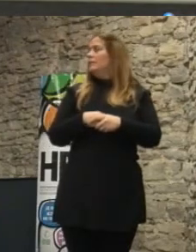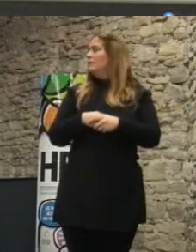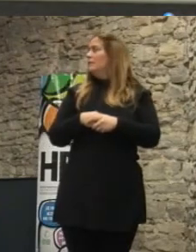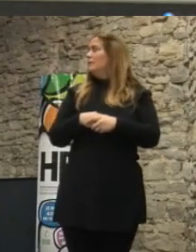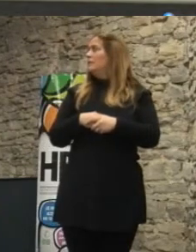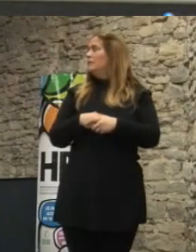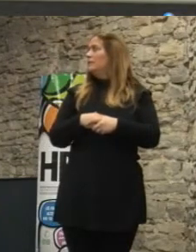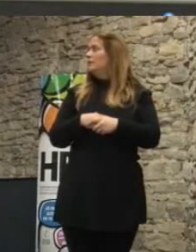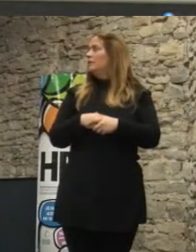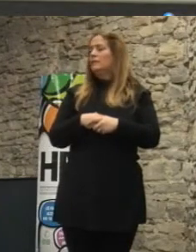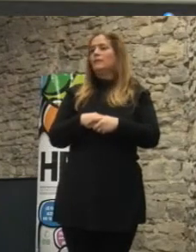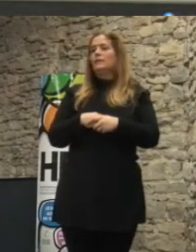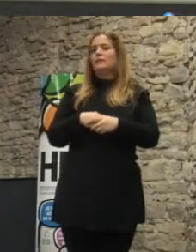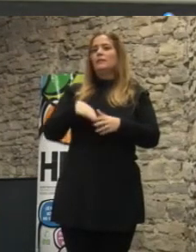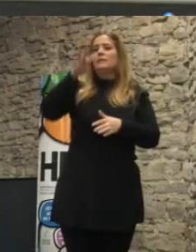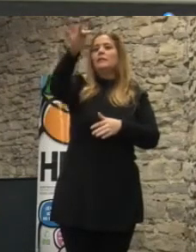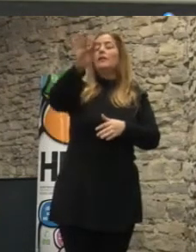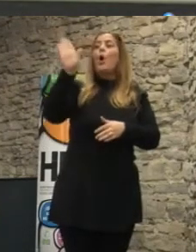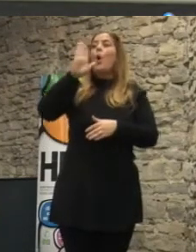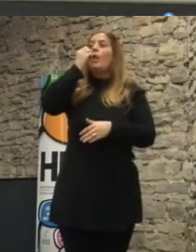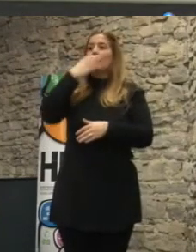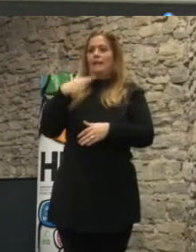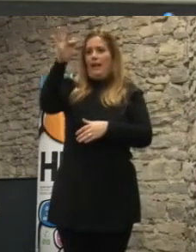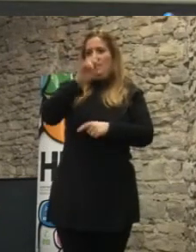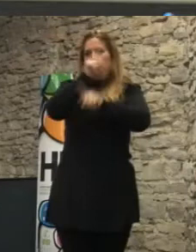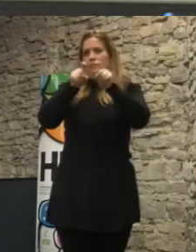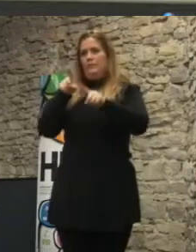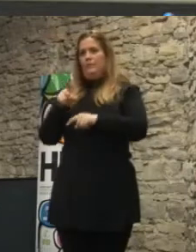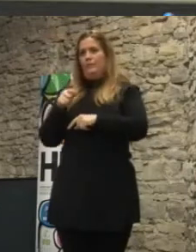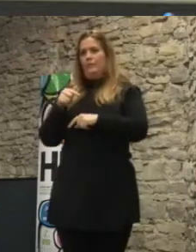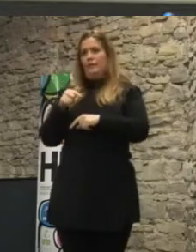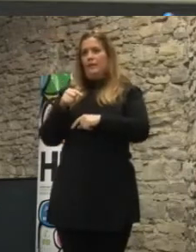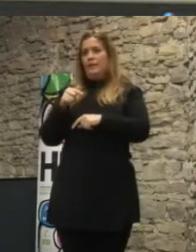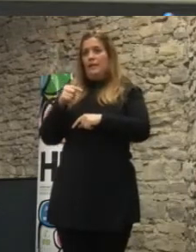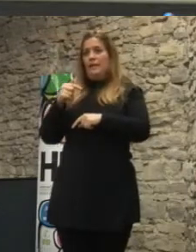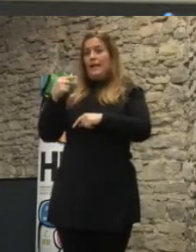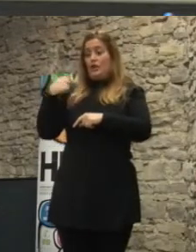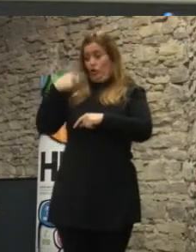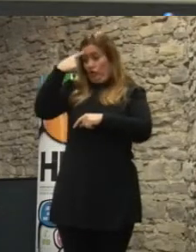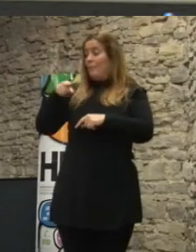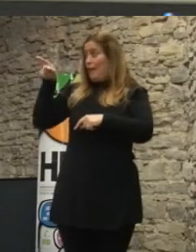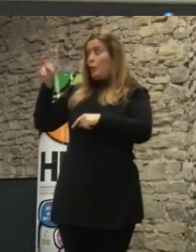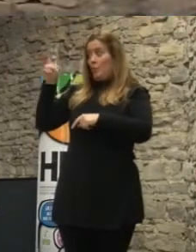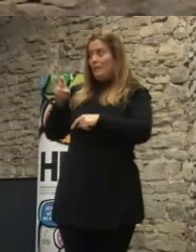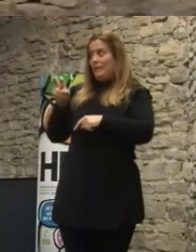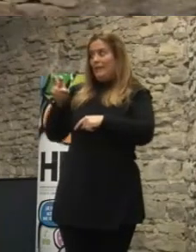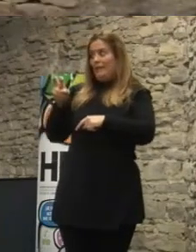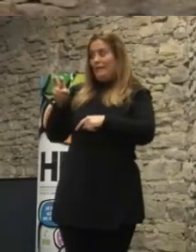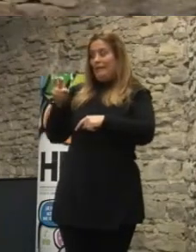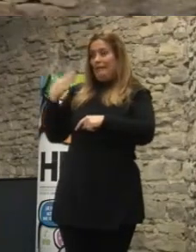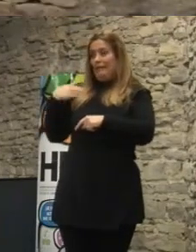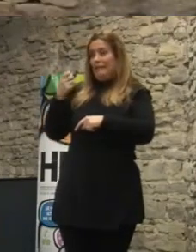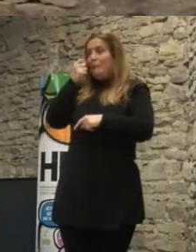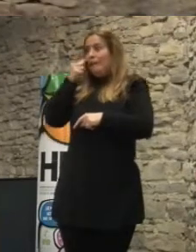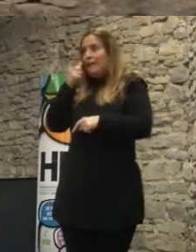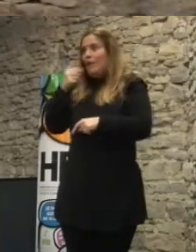Hola, ¿qué tal? Bueno, Óscar, desde que yo sabía que ibas a venir, estaba con la idea de hacerte